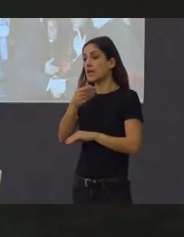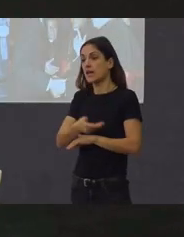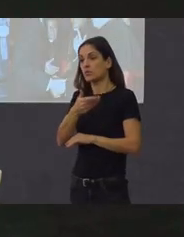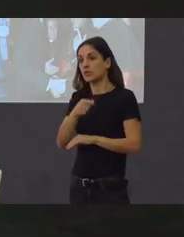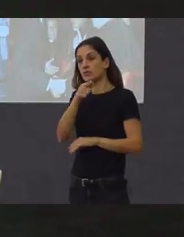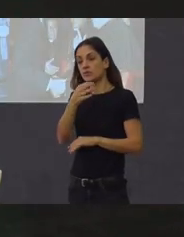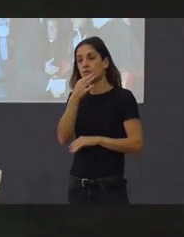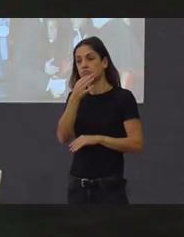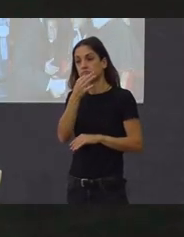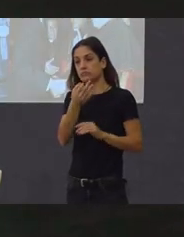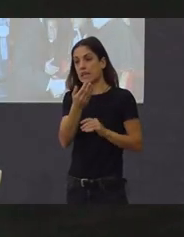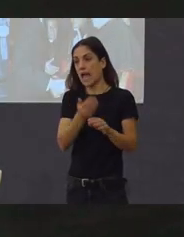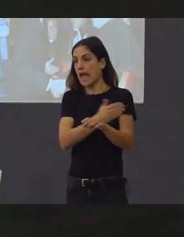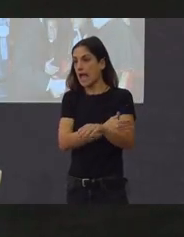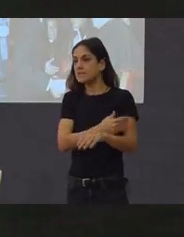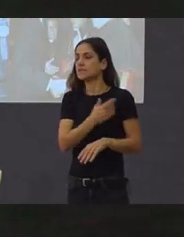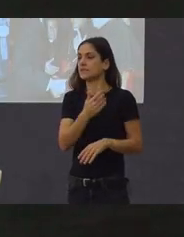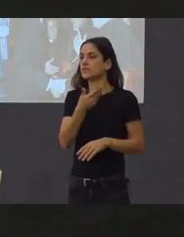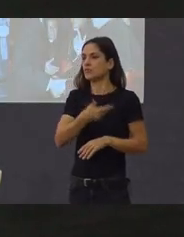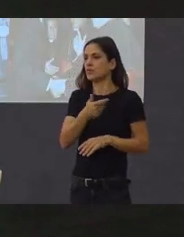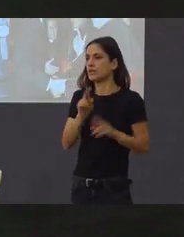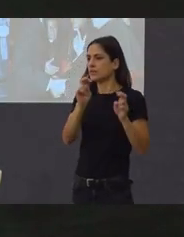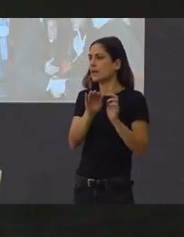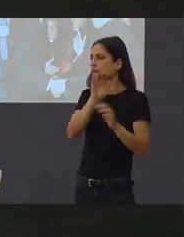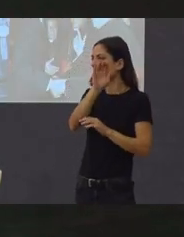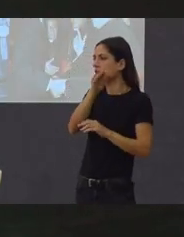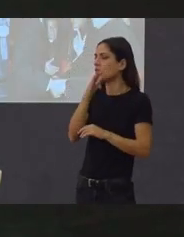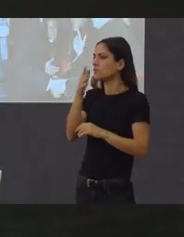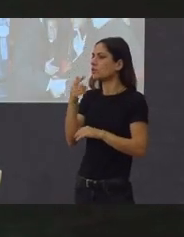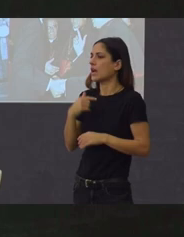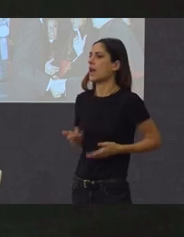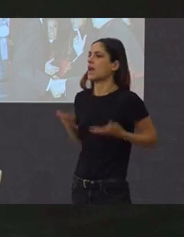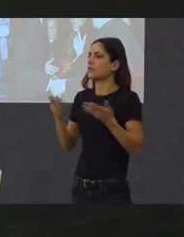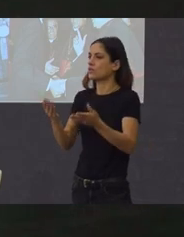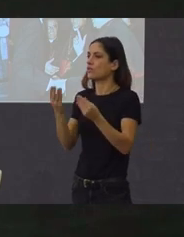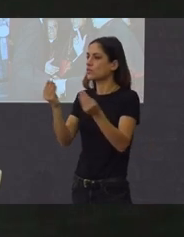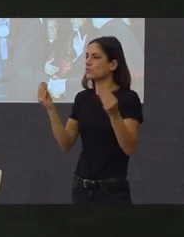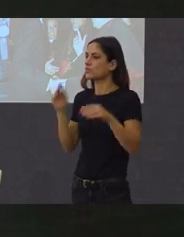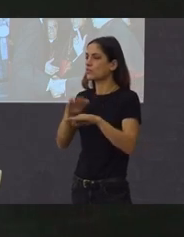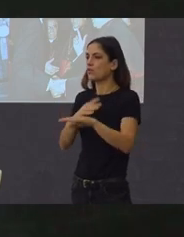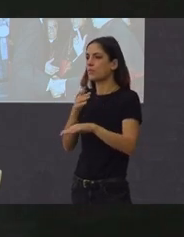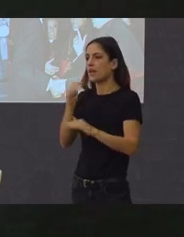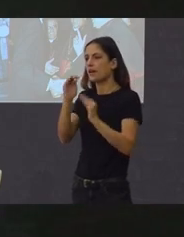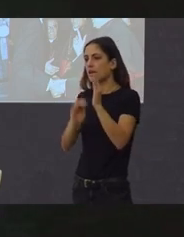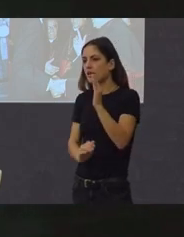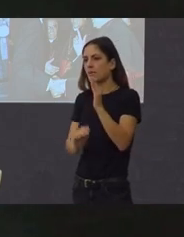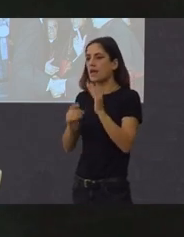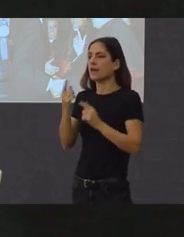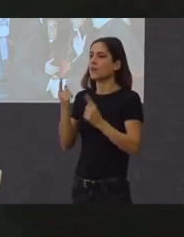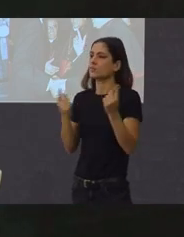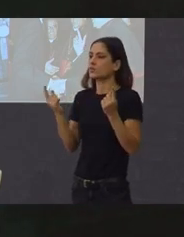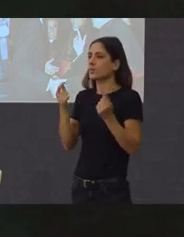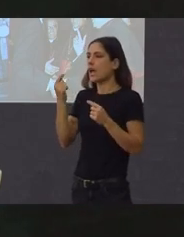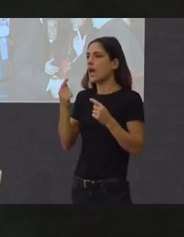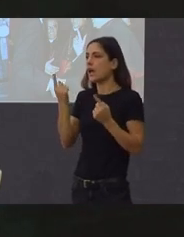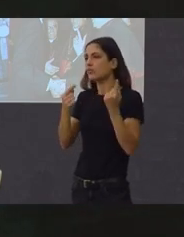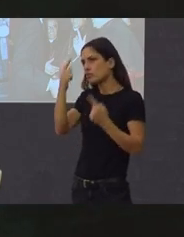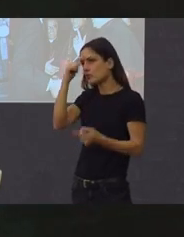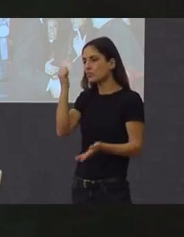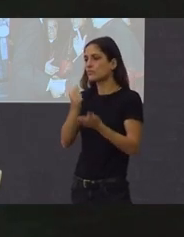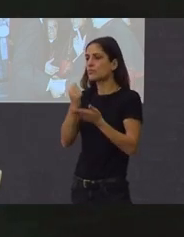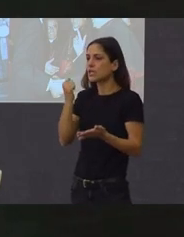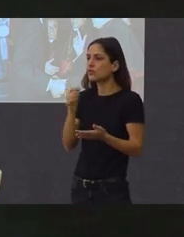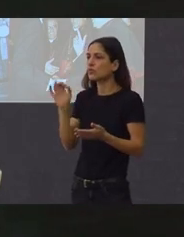das estadías no estranxeiro, non? Axudamos moito para rebaixar certos mitos ou certas